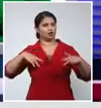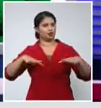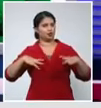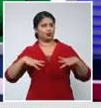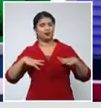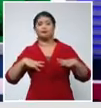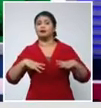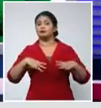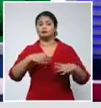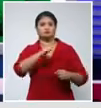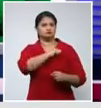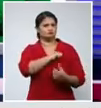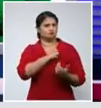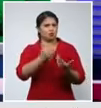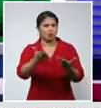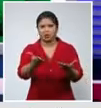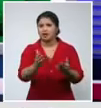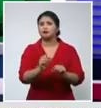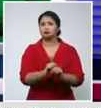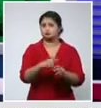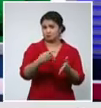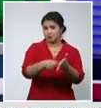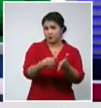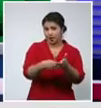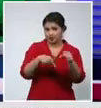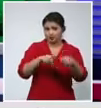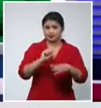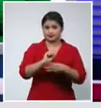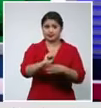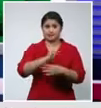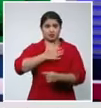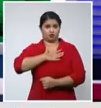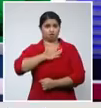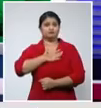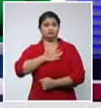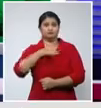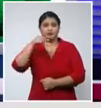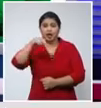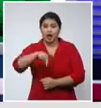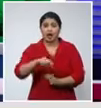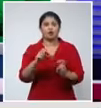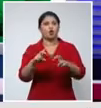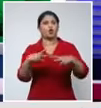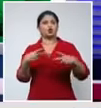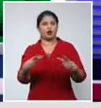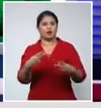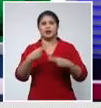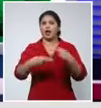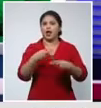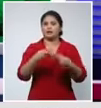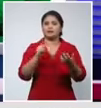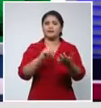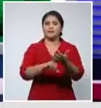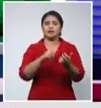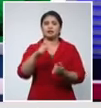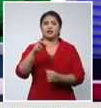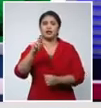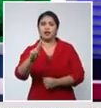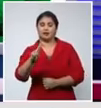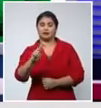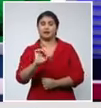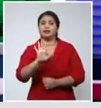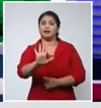que aceptan y se pagan esta modalidad, y ahí se les repite la prueba al quinto día. Eso es lo